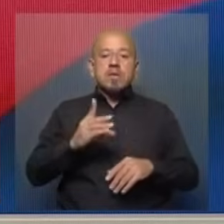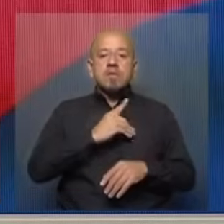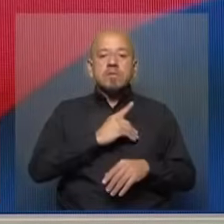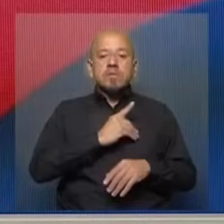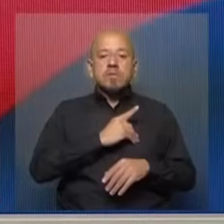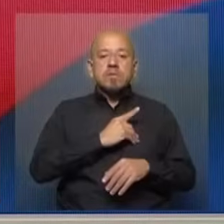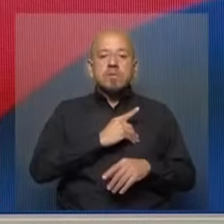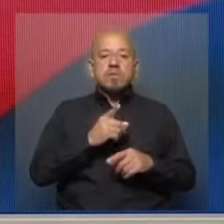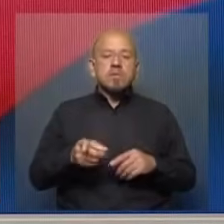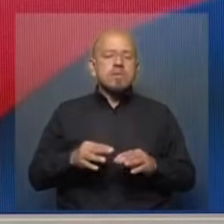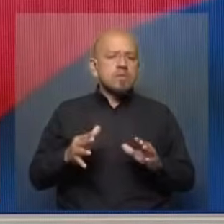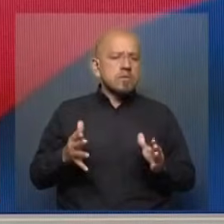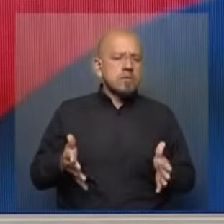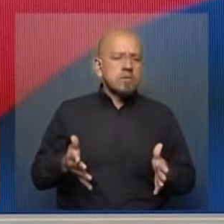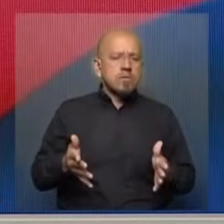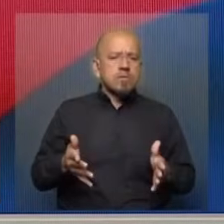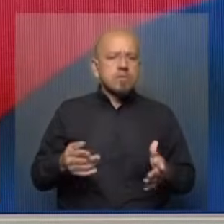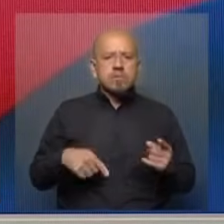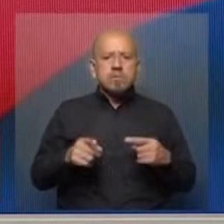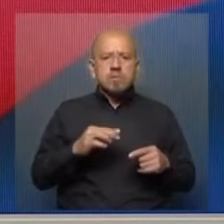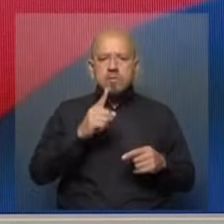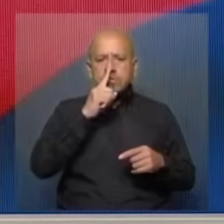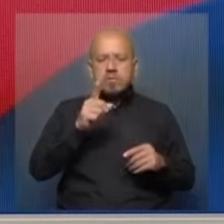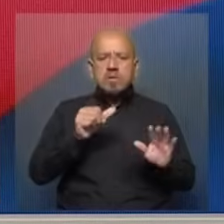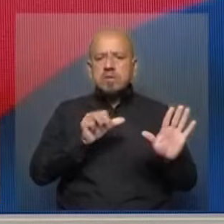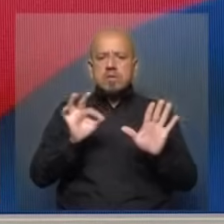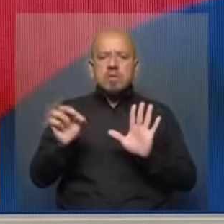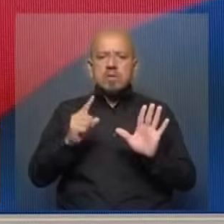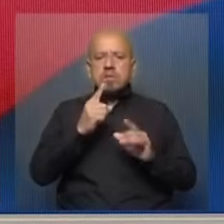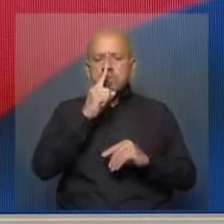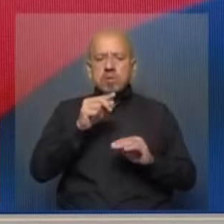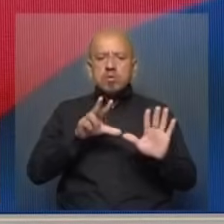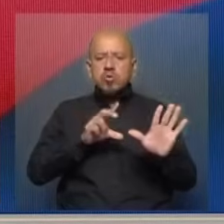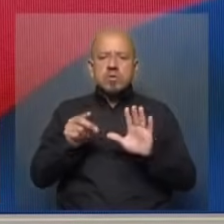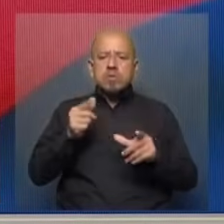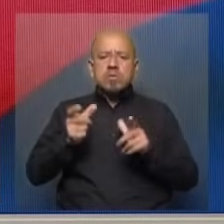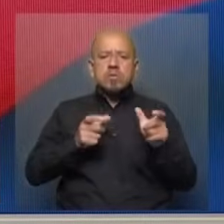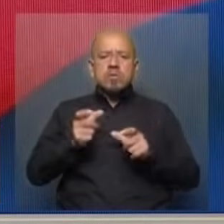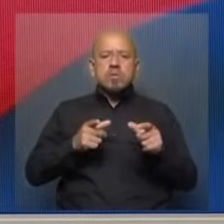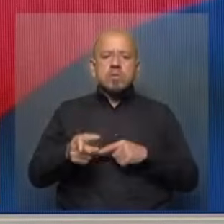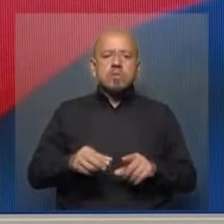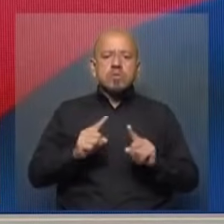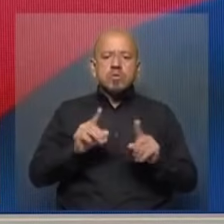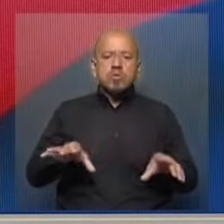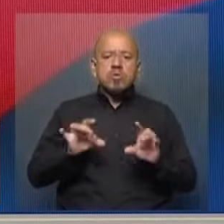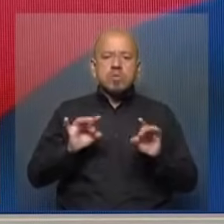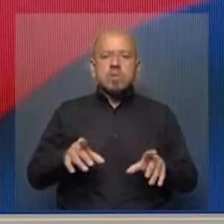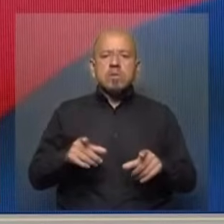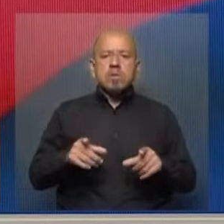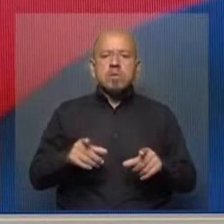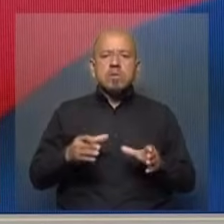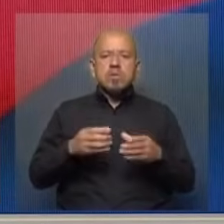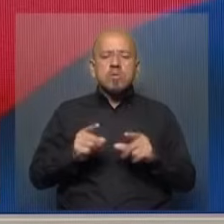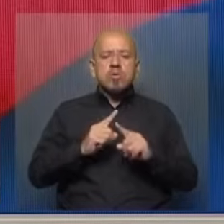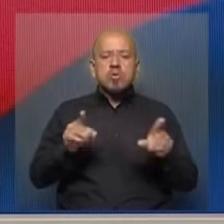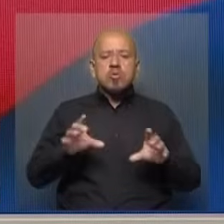tiene, no quiero decir mal el número, pero entre 1.600 y 1.800 personas participando. No son solo los sectores, no son